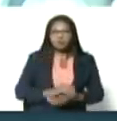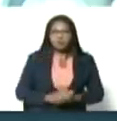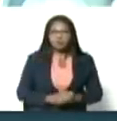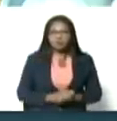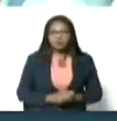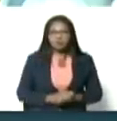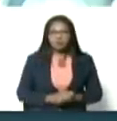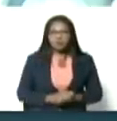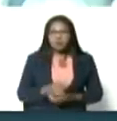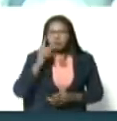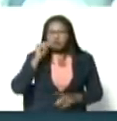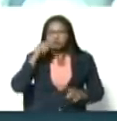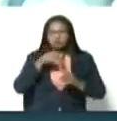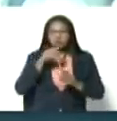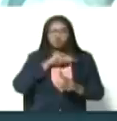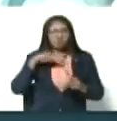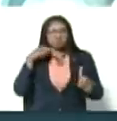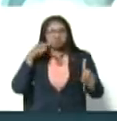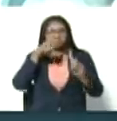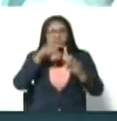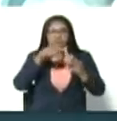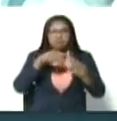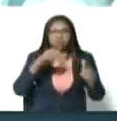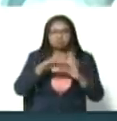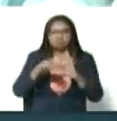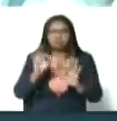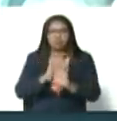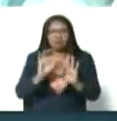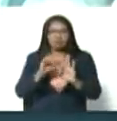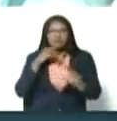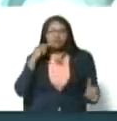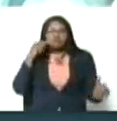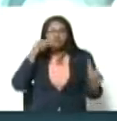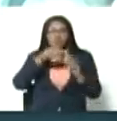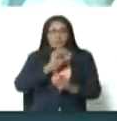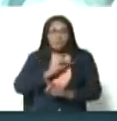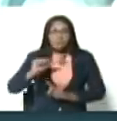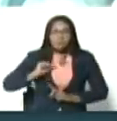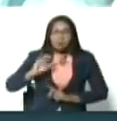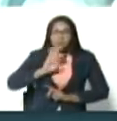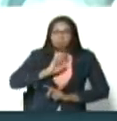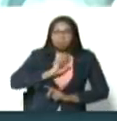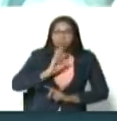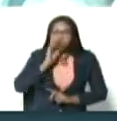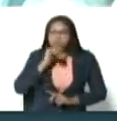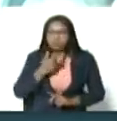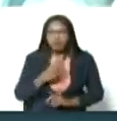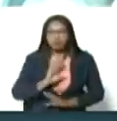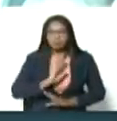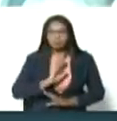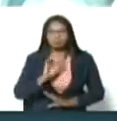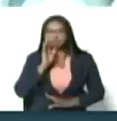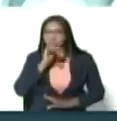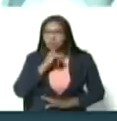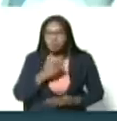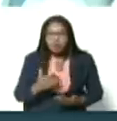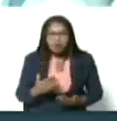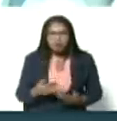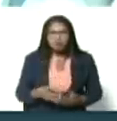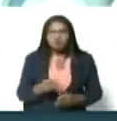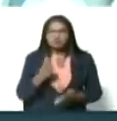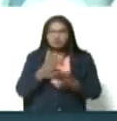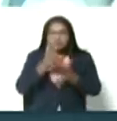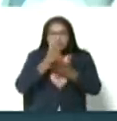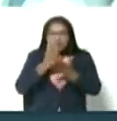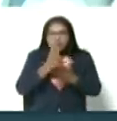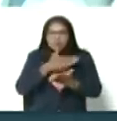ninguna aspiración, porque jamás en mi vida tuve aspiraciones individualistas, individuales o personales. Siempre tuvimos